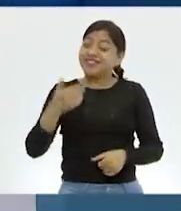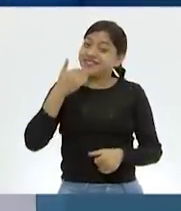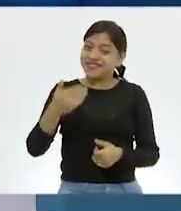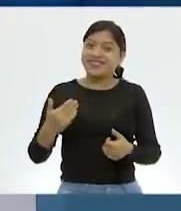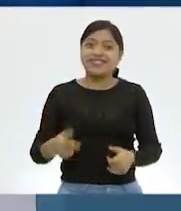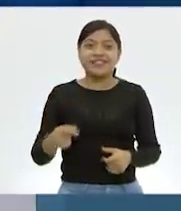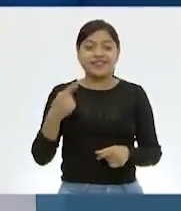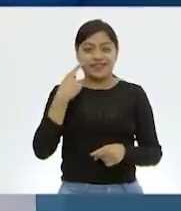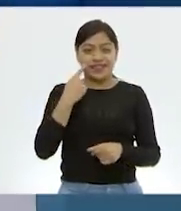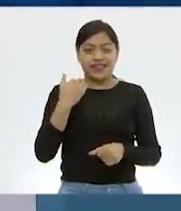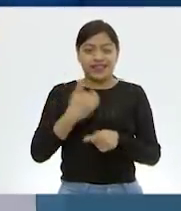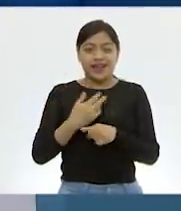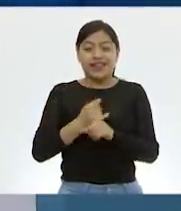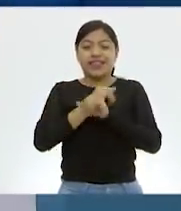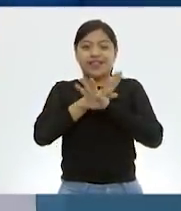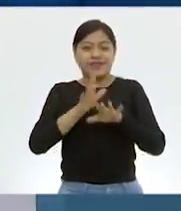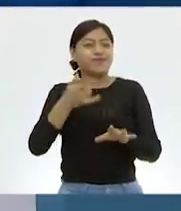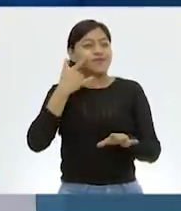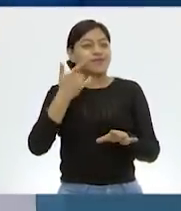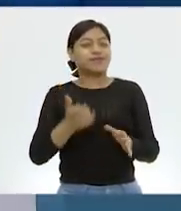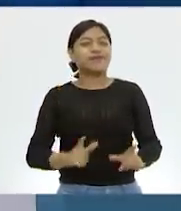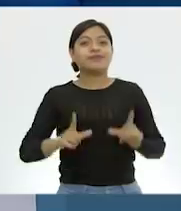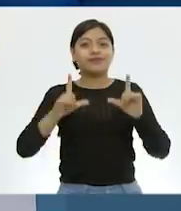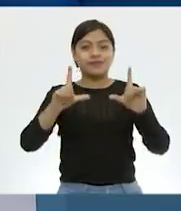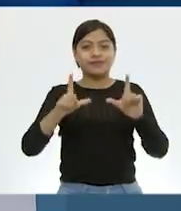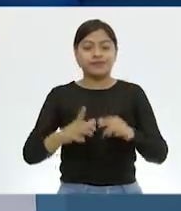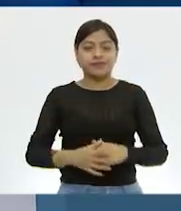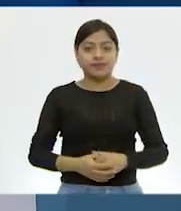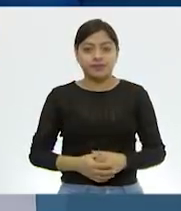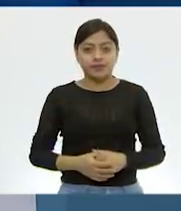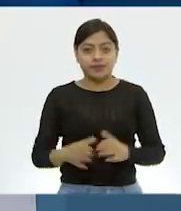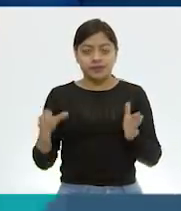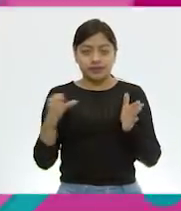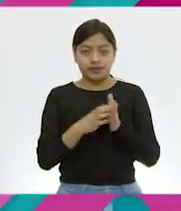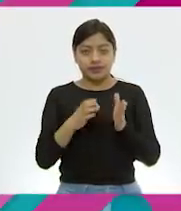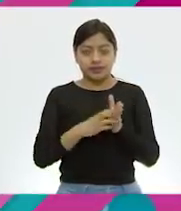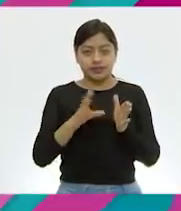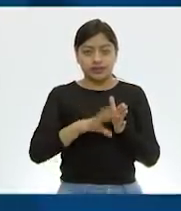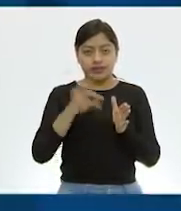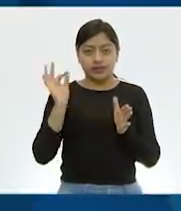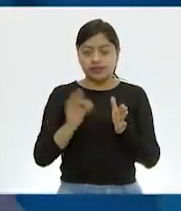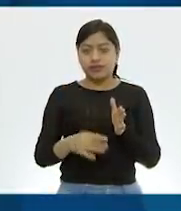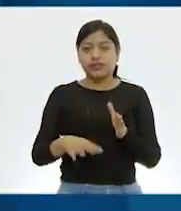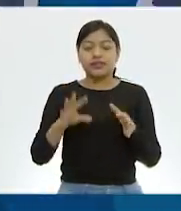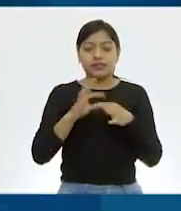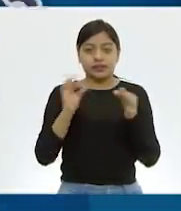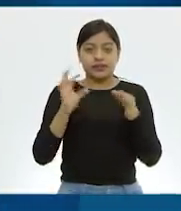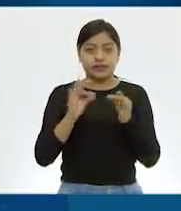sacar el dato curioso de nuestra cajita. Y dice así.